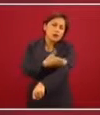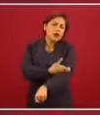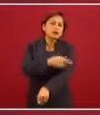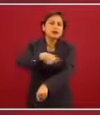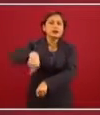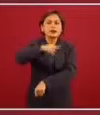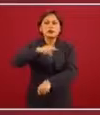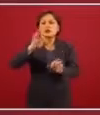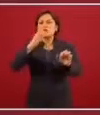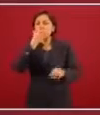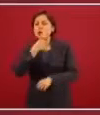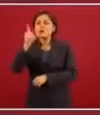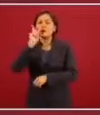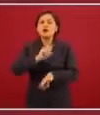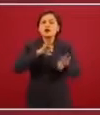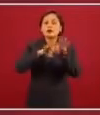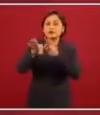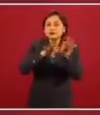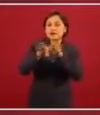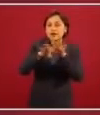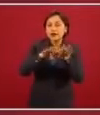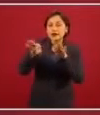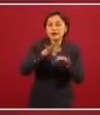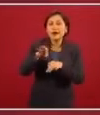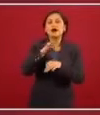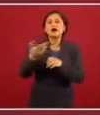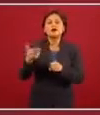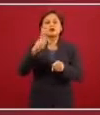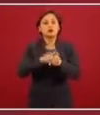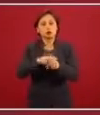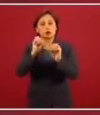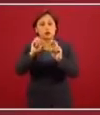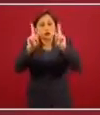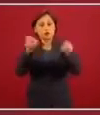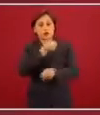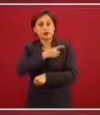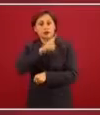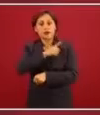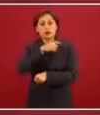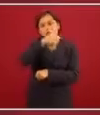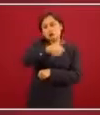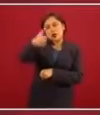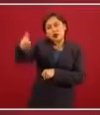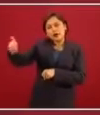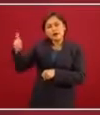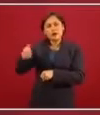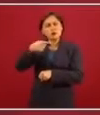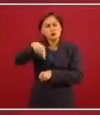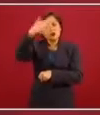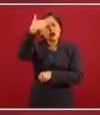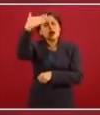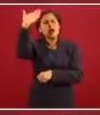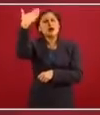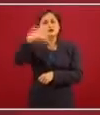sector salud, hombres y mujeres, identifiquen esa oportunidad también por sí mismos y actúen como solemos actuar en la profesión de